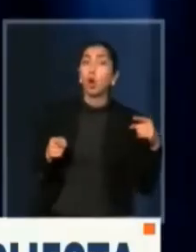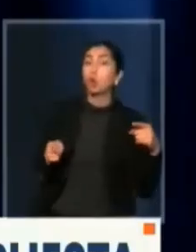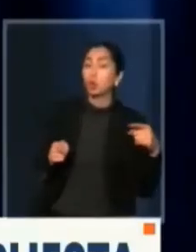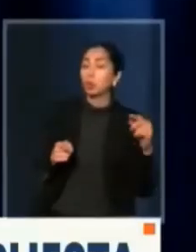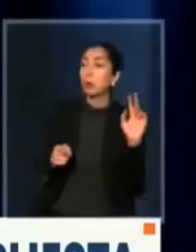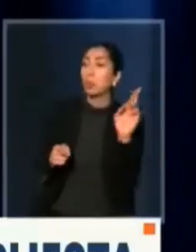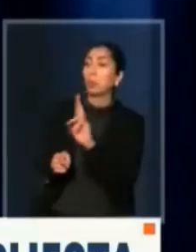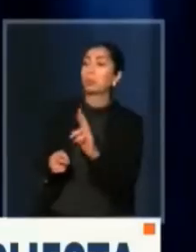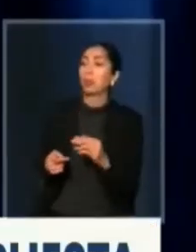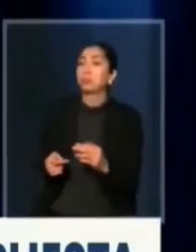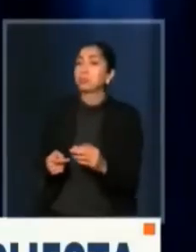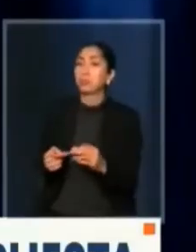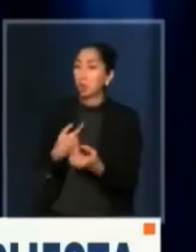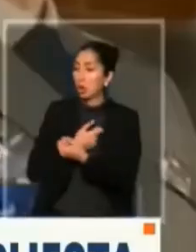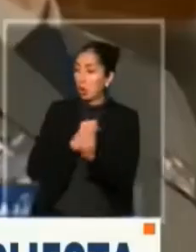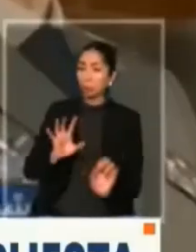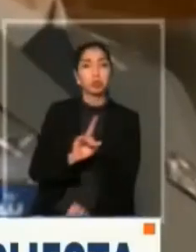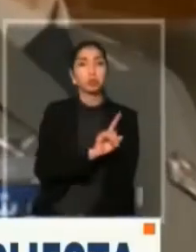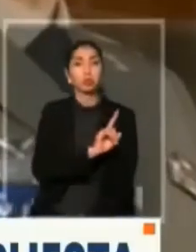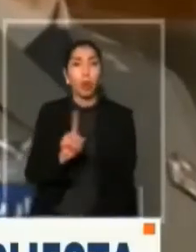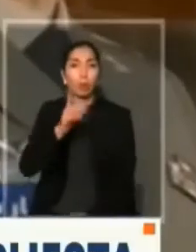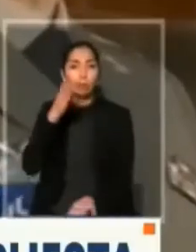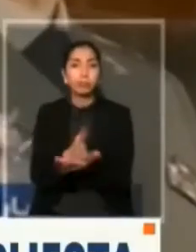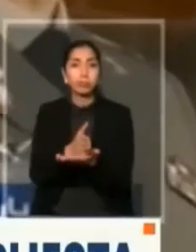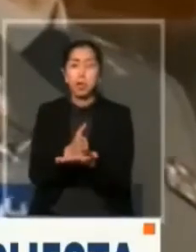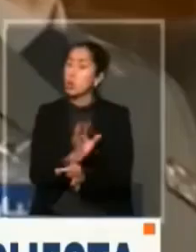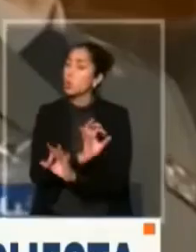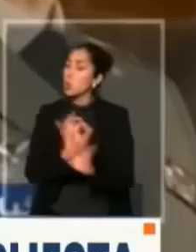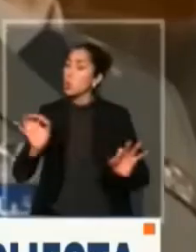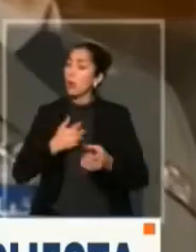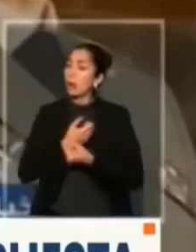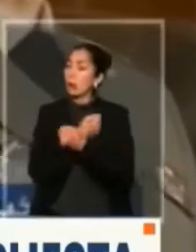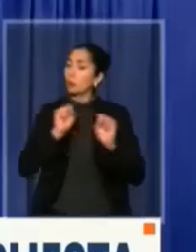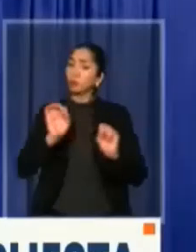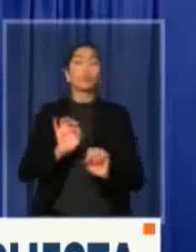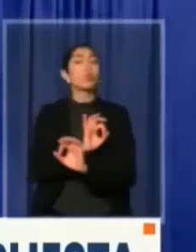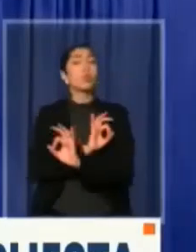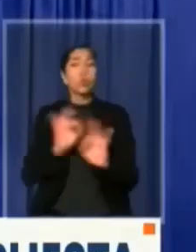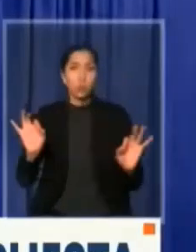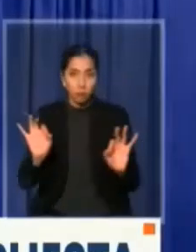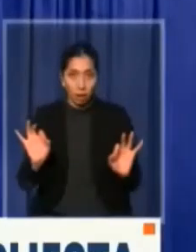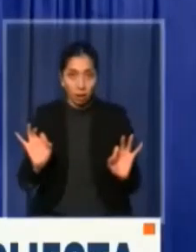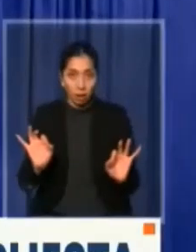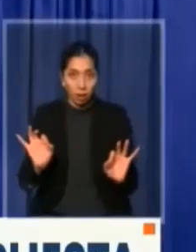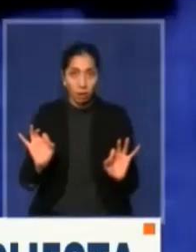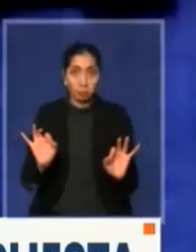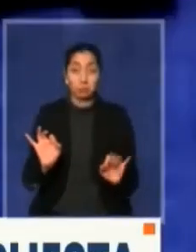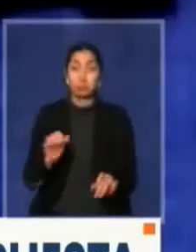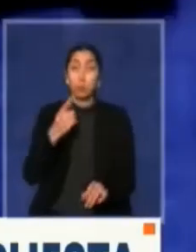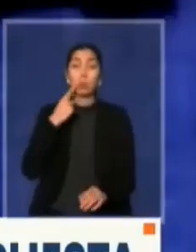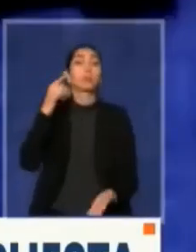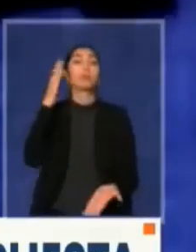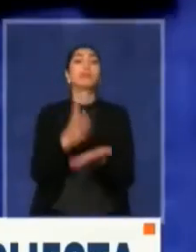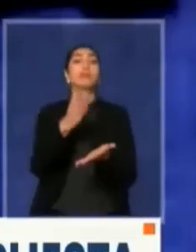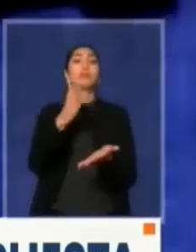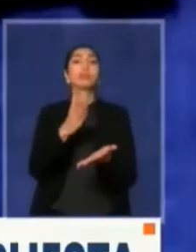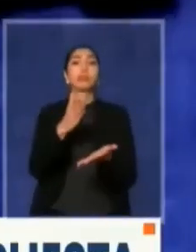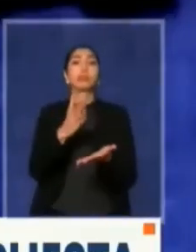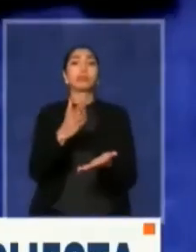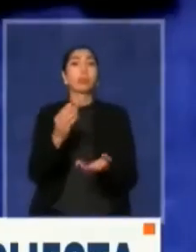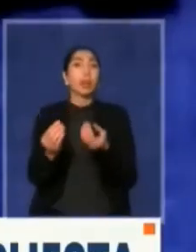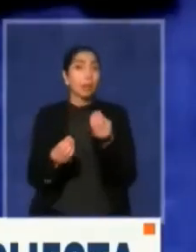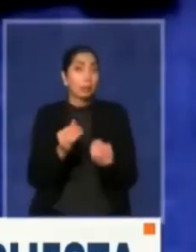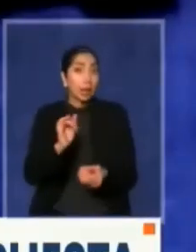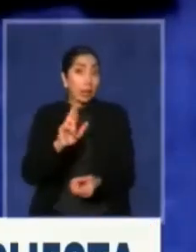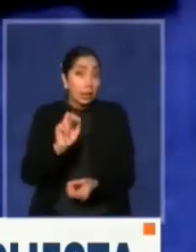Israel. Se ha impregnado en la sociedad estadounidense la idea del peligro que significaría una bomba